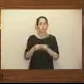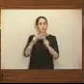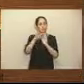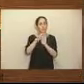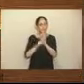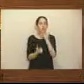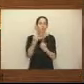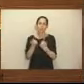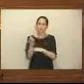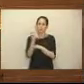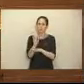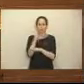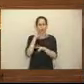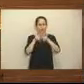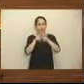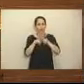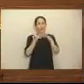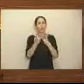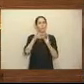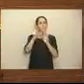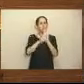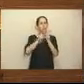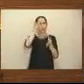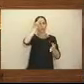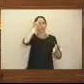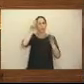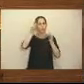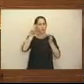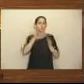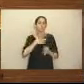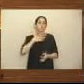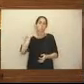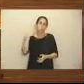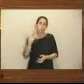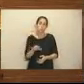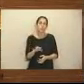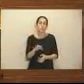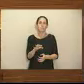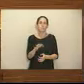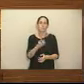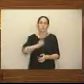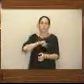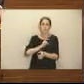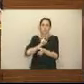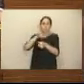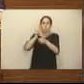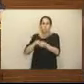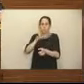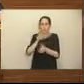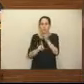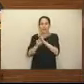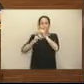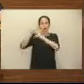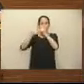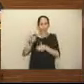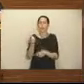conviene analizar, algunas medidas concretas que nos podrían acercar a ese tren de la recuperación. Habló de políticas